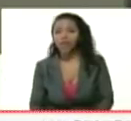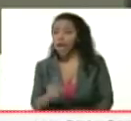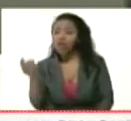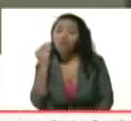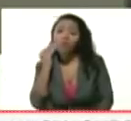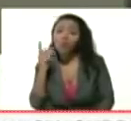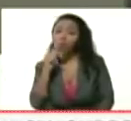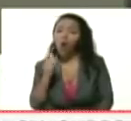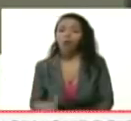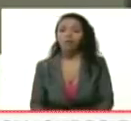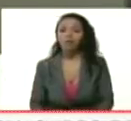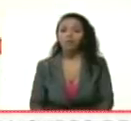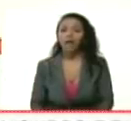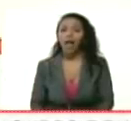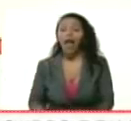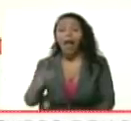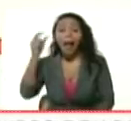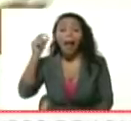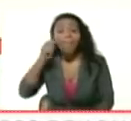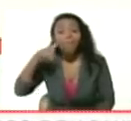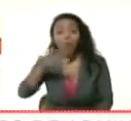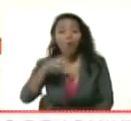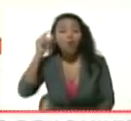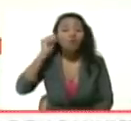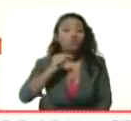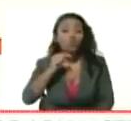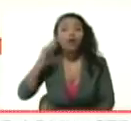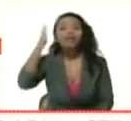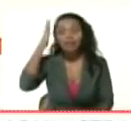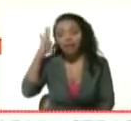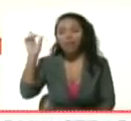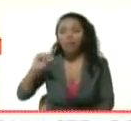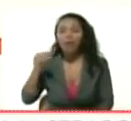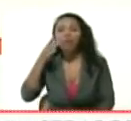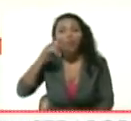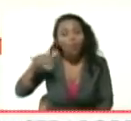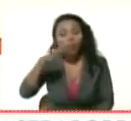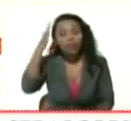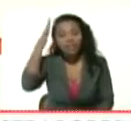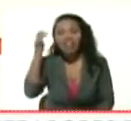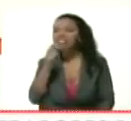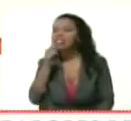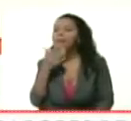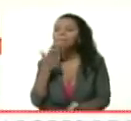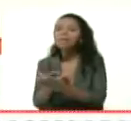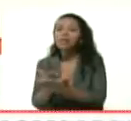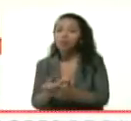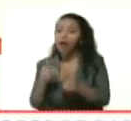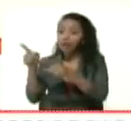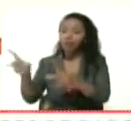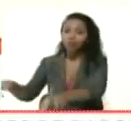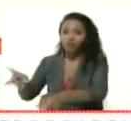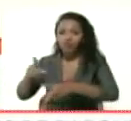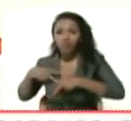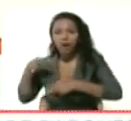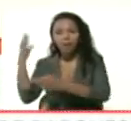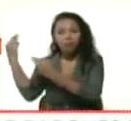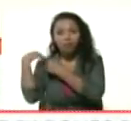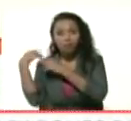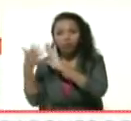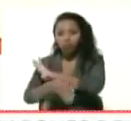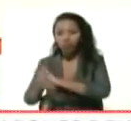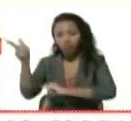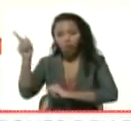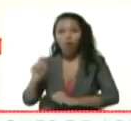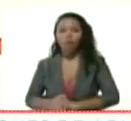¿Preguntas eso en el estado Sucre? El pueblo sabe, ¿verdad? ¿Saben? Bueno, que asuman su responsabilidad, pues. Que